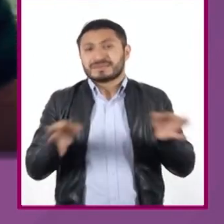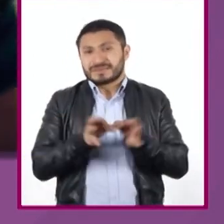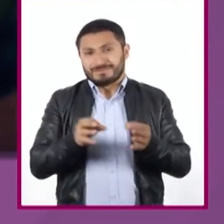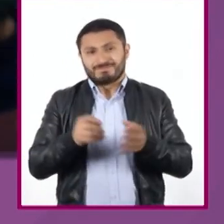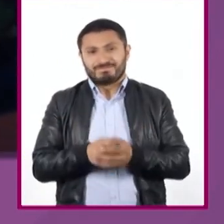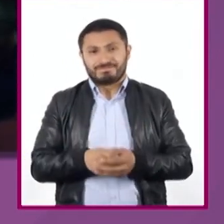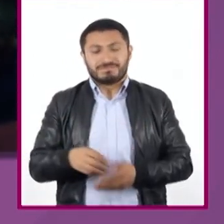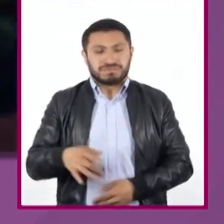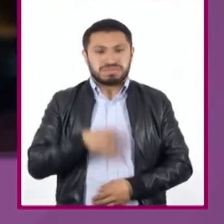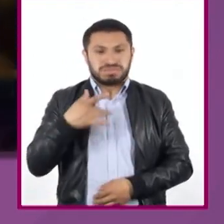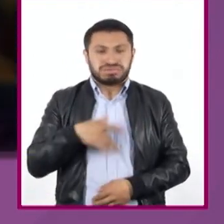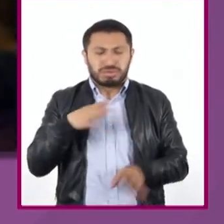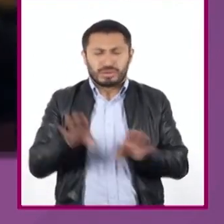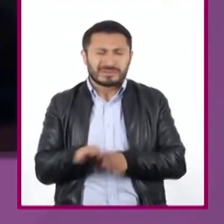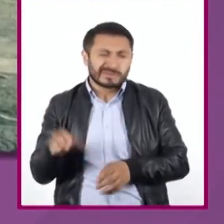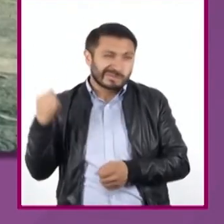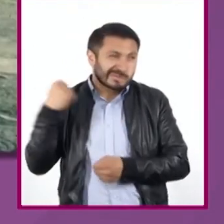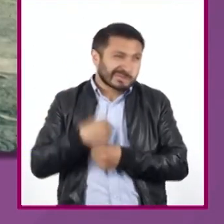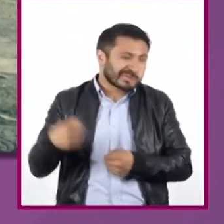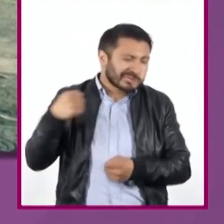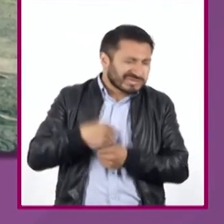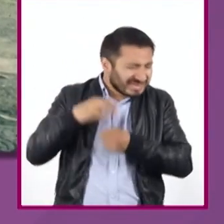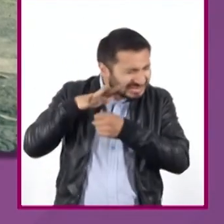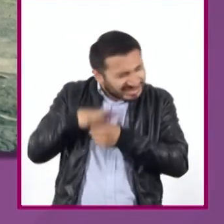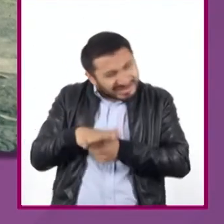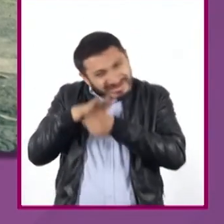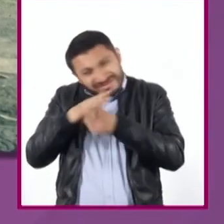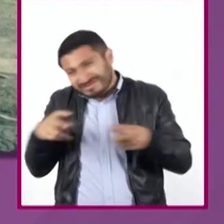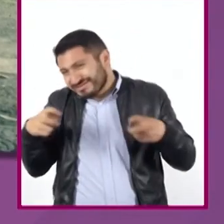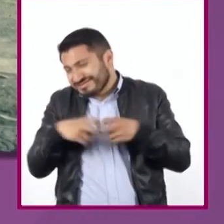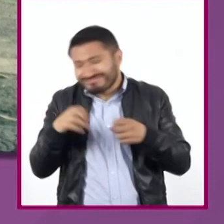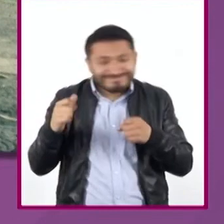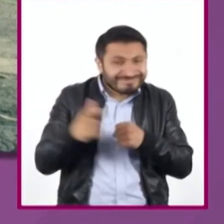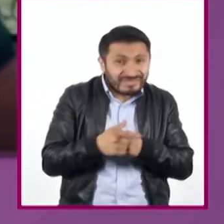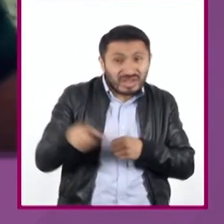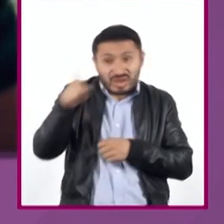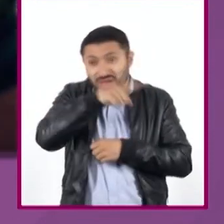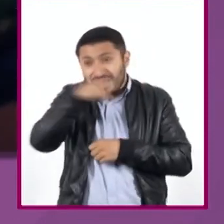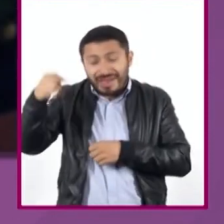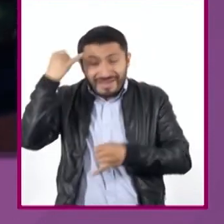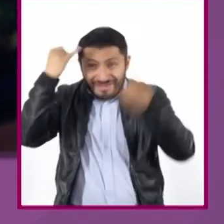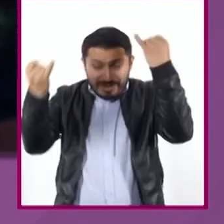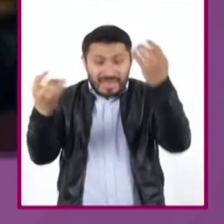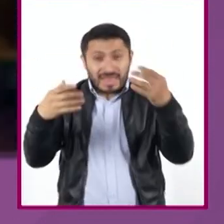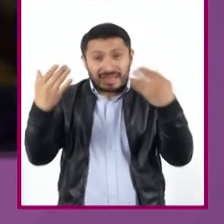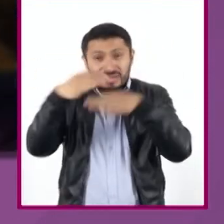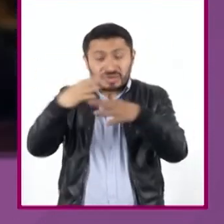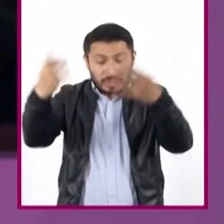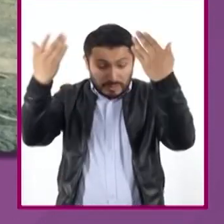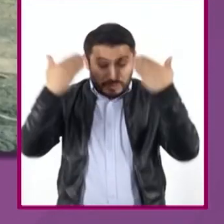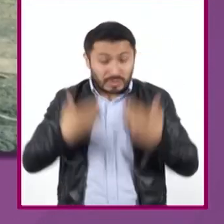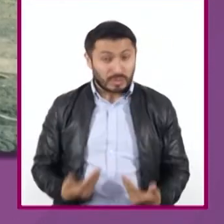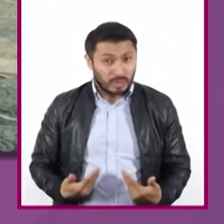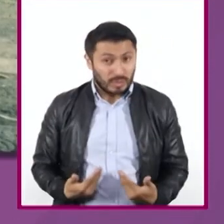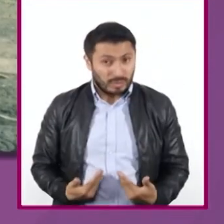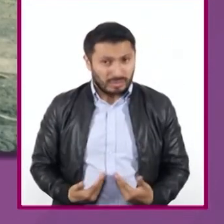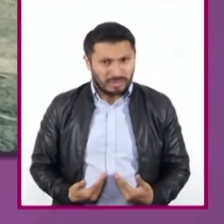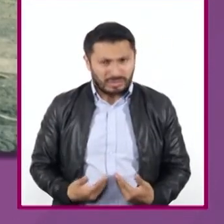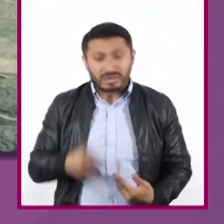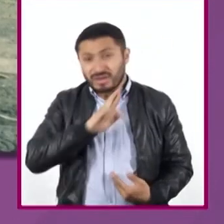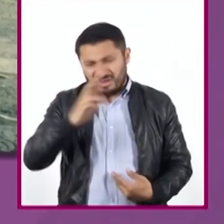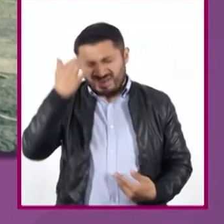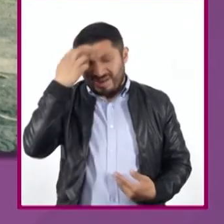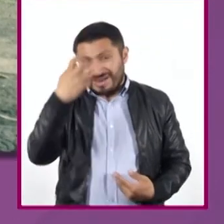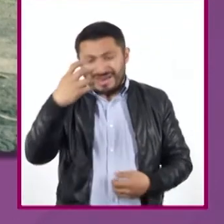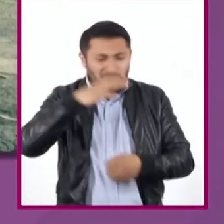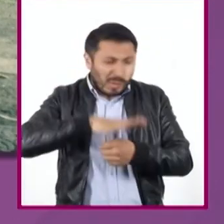nos sentimos presionados por las expectativas que alguien más tiene de nosotros. Reconoce esas presiones. Sé consciente de